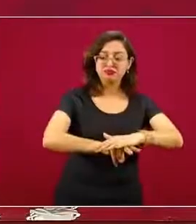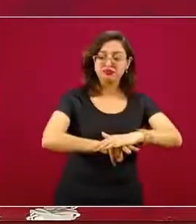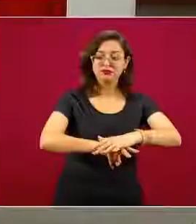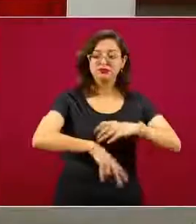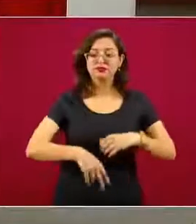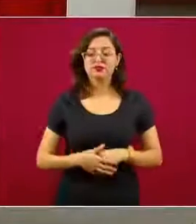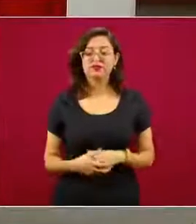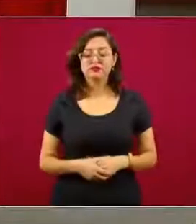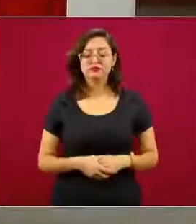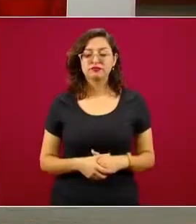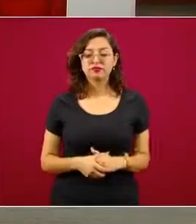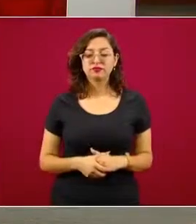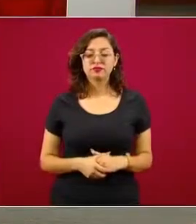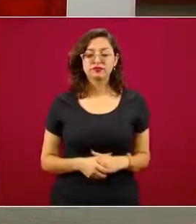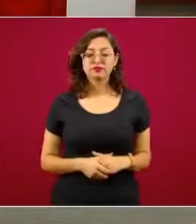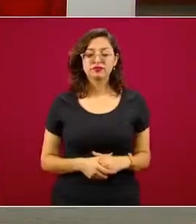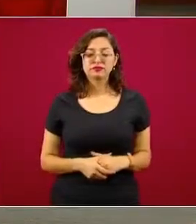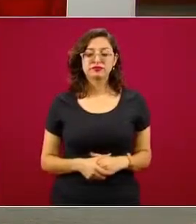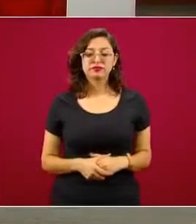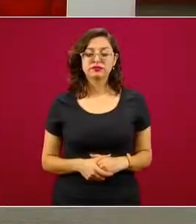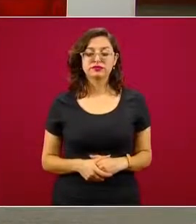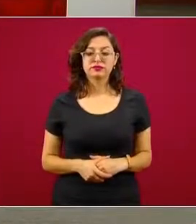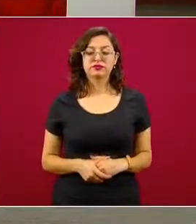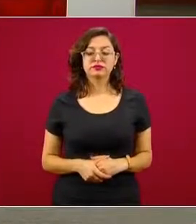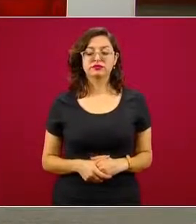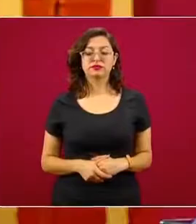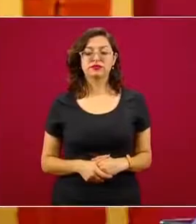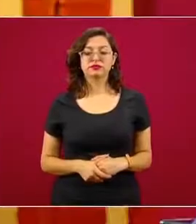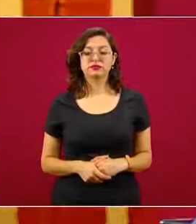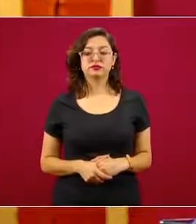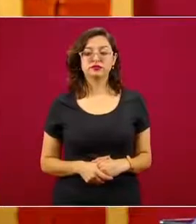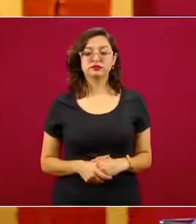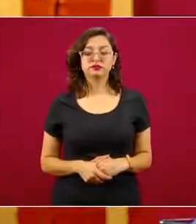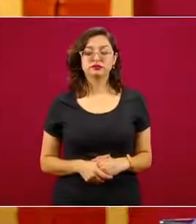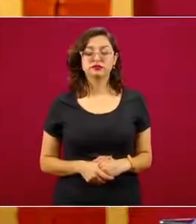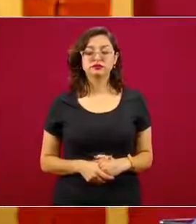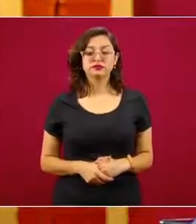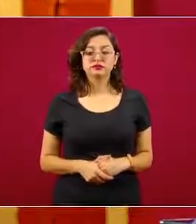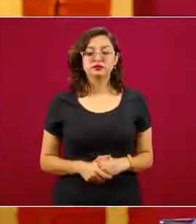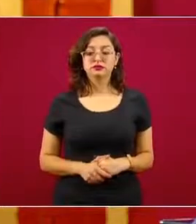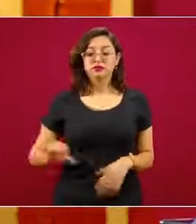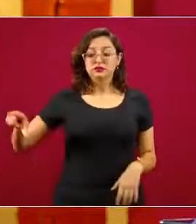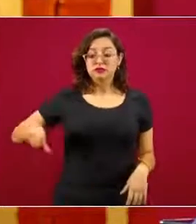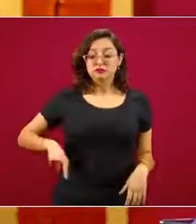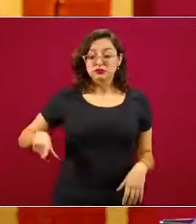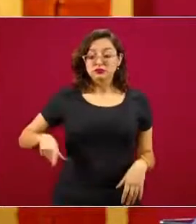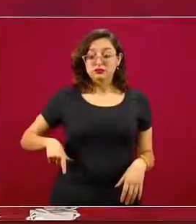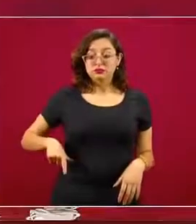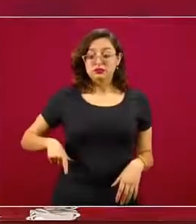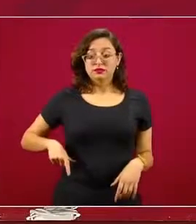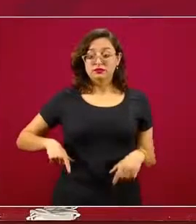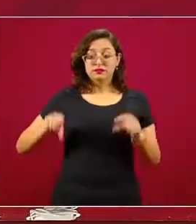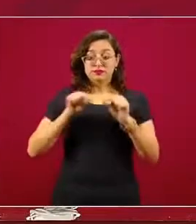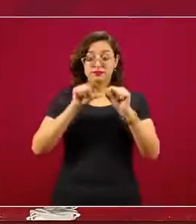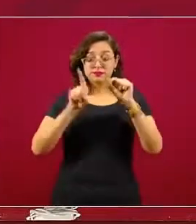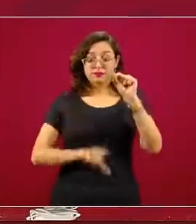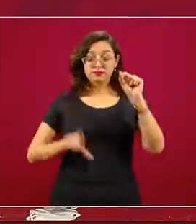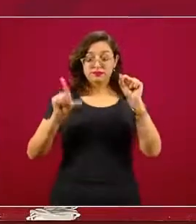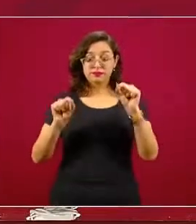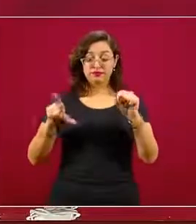No es propósito de un gobierno, en este caso el gobierno de México,